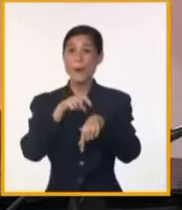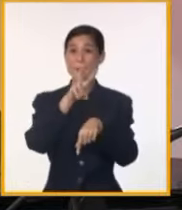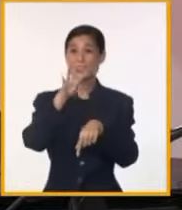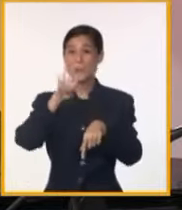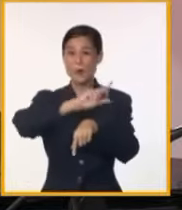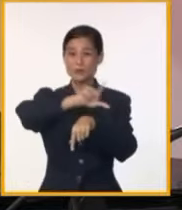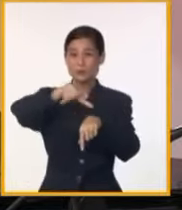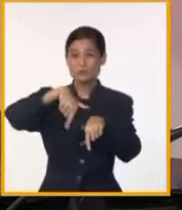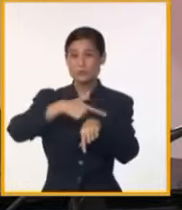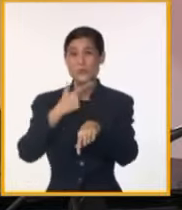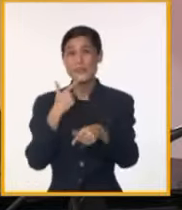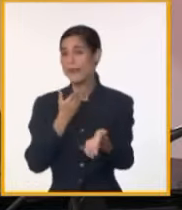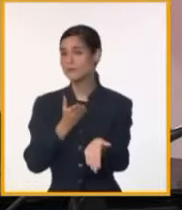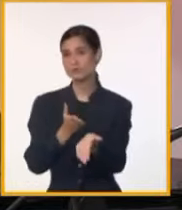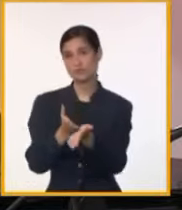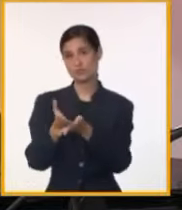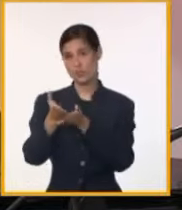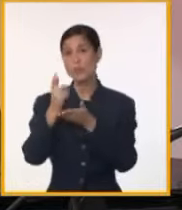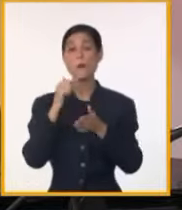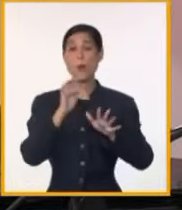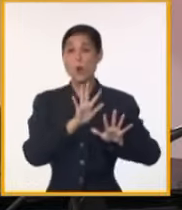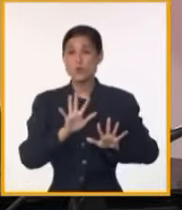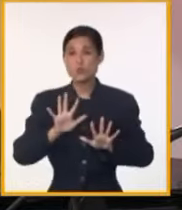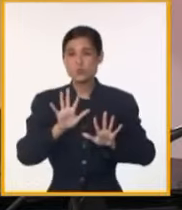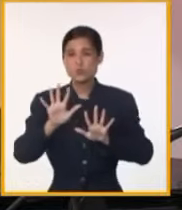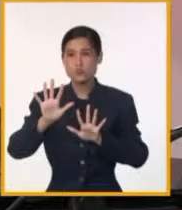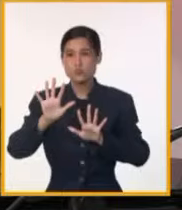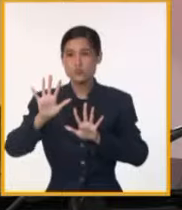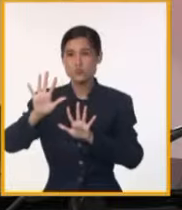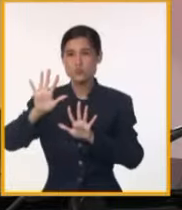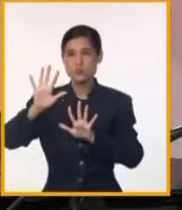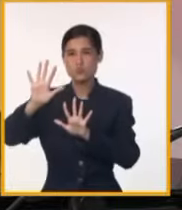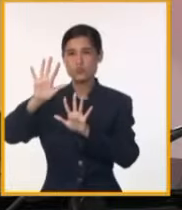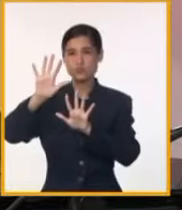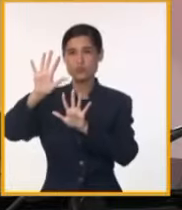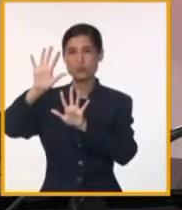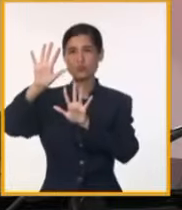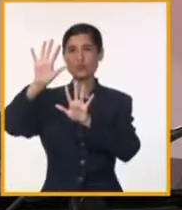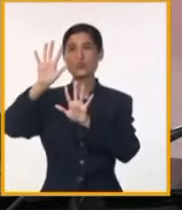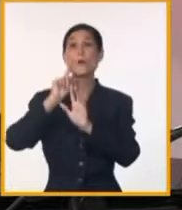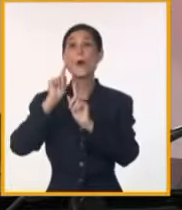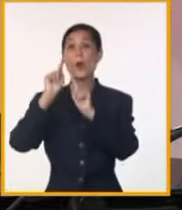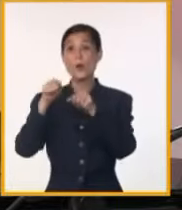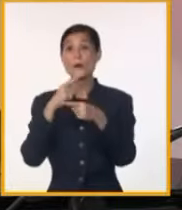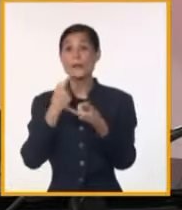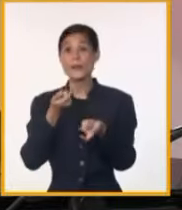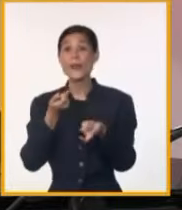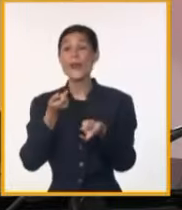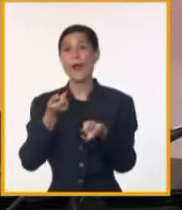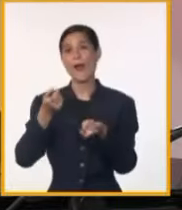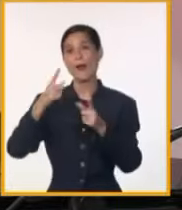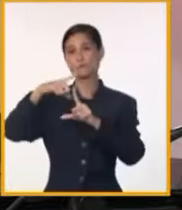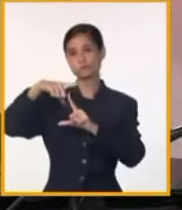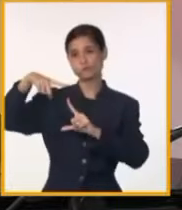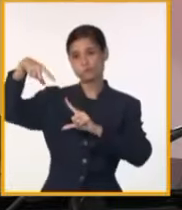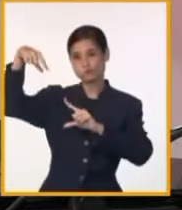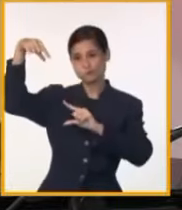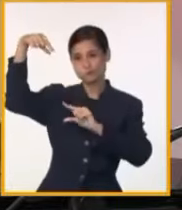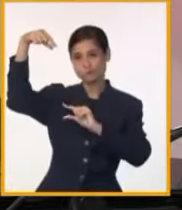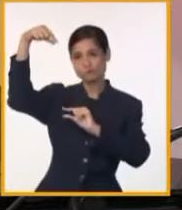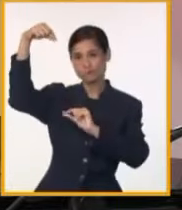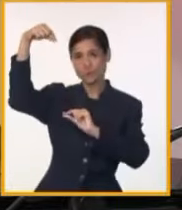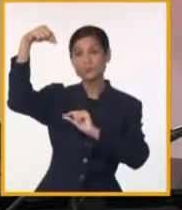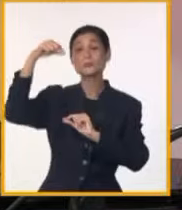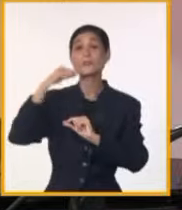vendrá con un desplazamiento similar transitando muy próximo o sobre la Península de Yucatán y los pronósticos indican